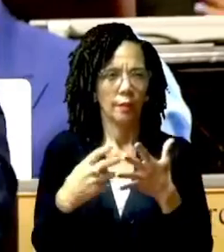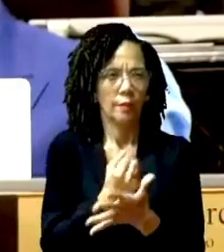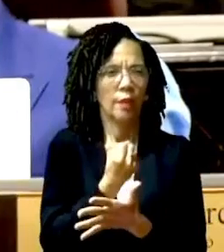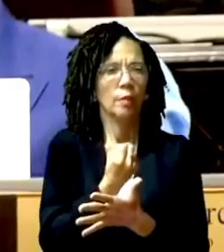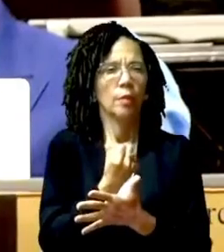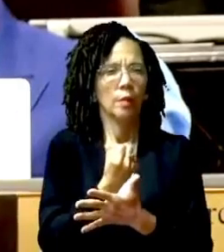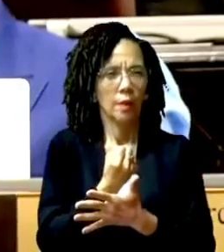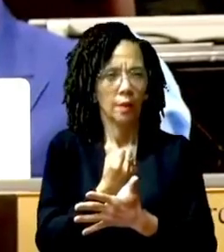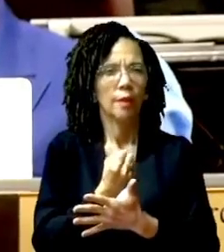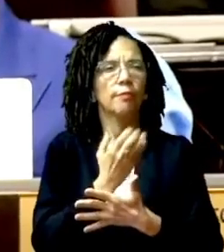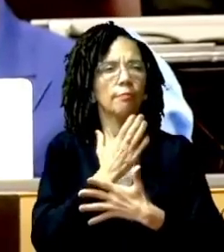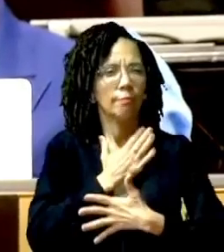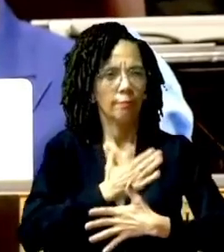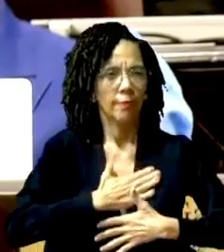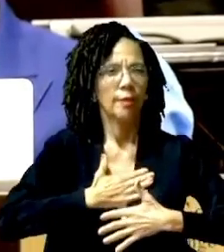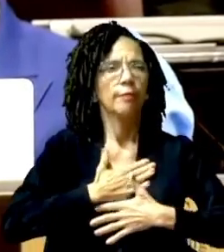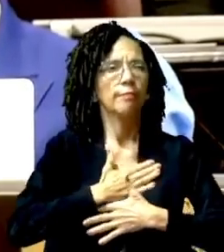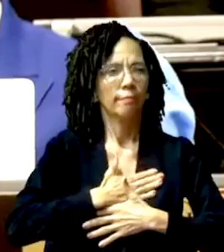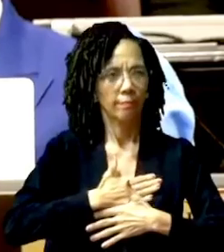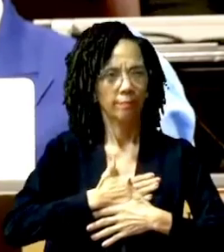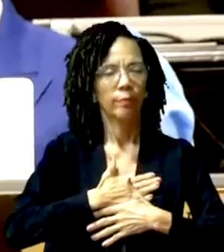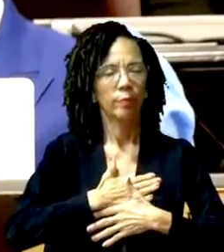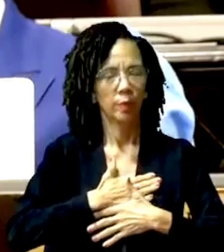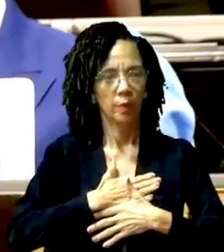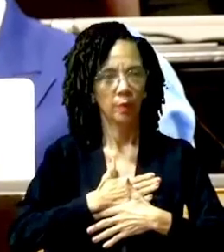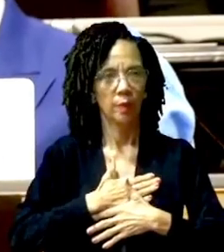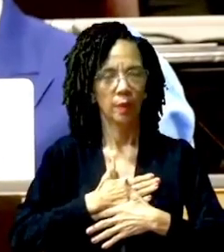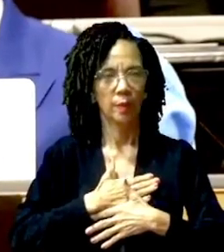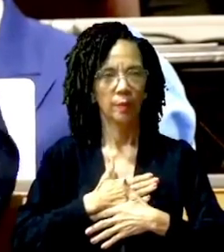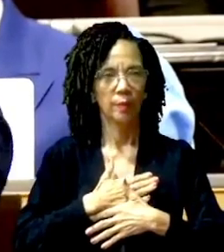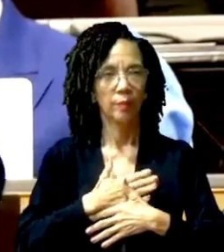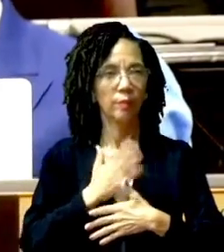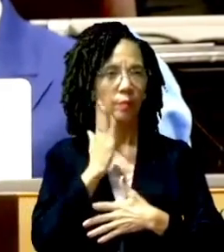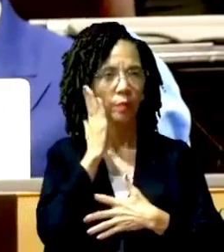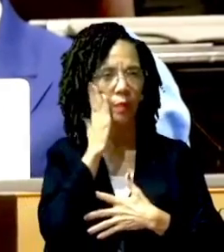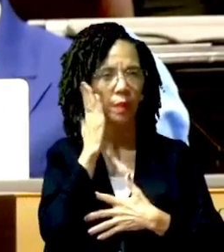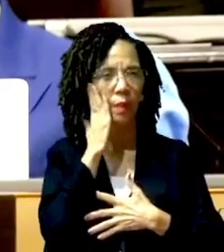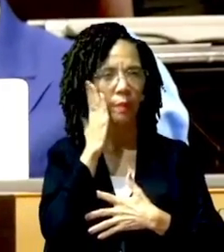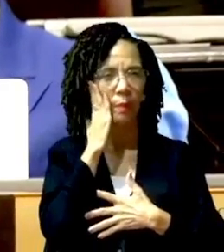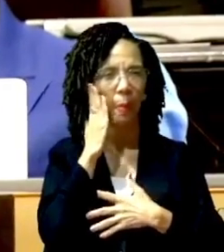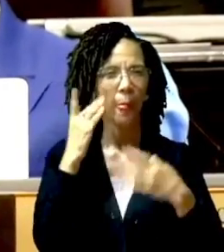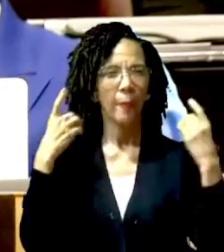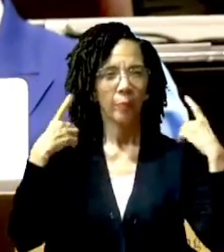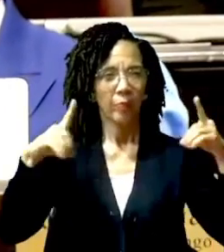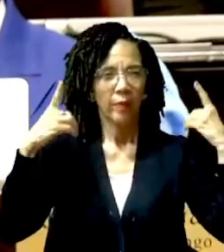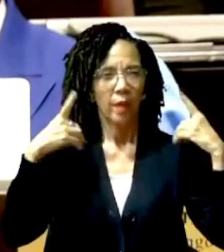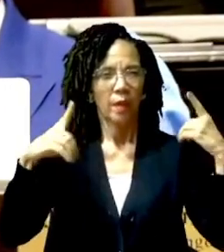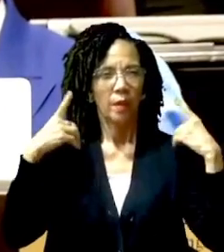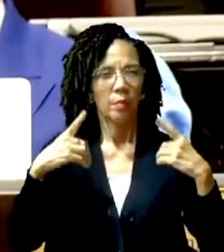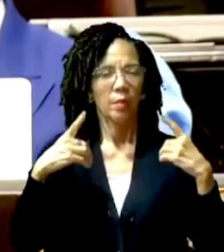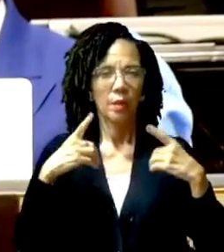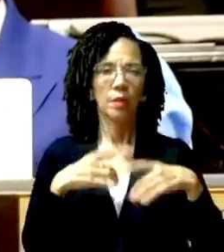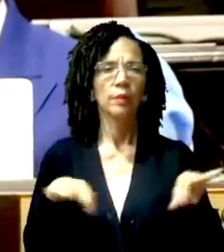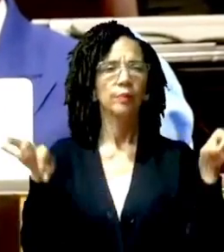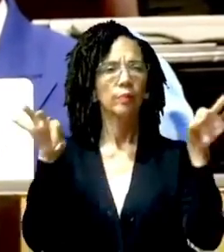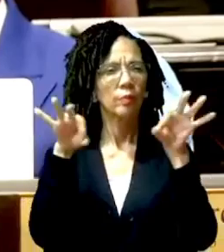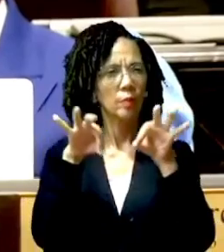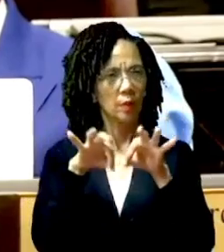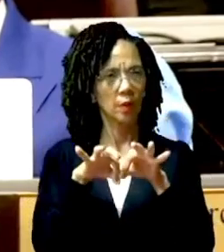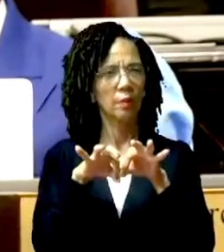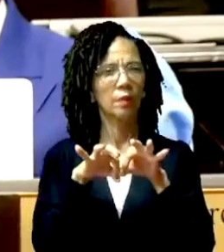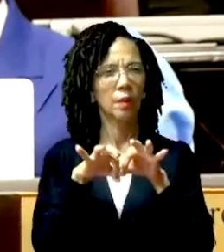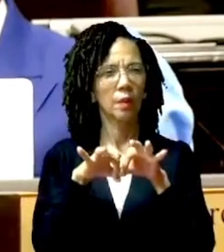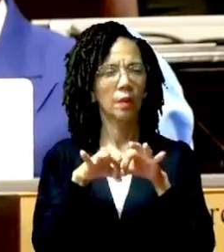establece el aseo, el deporte sano en las provincias, los lugares.